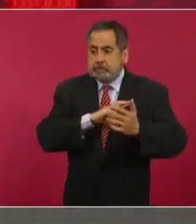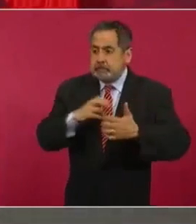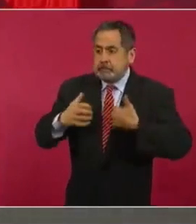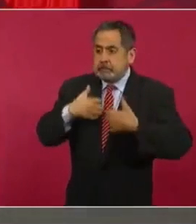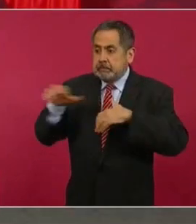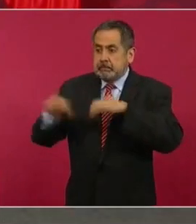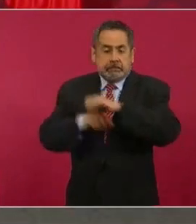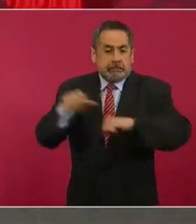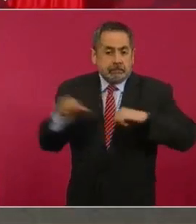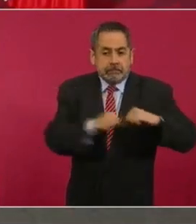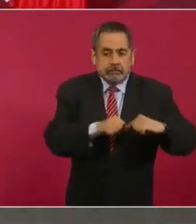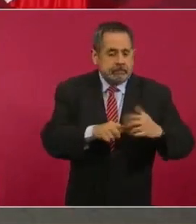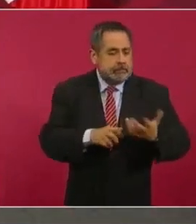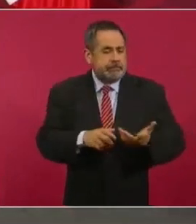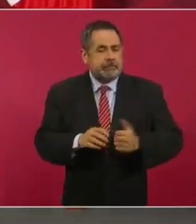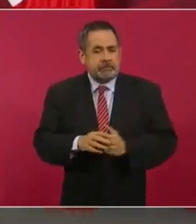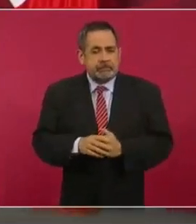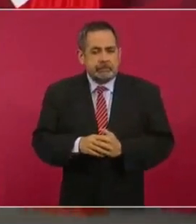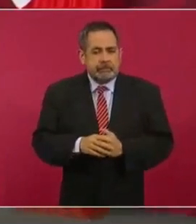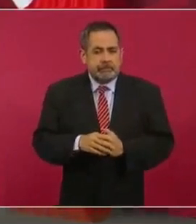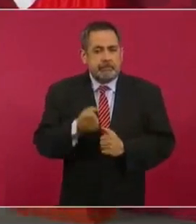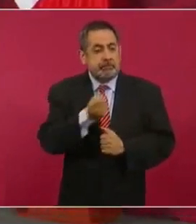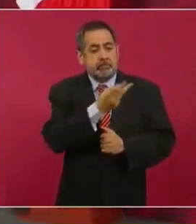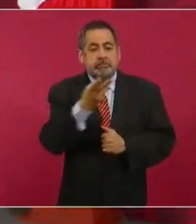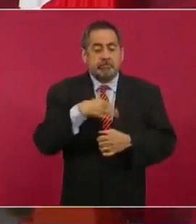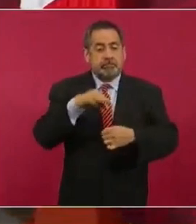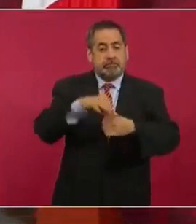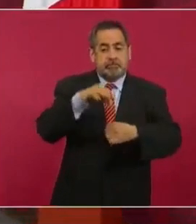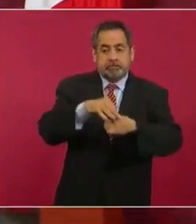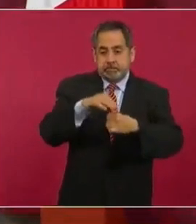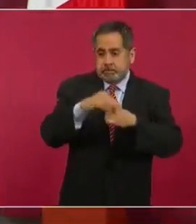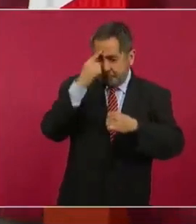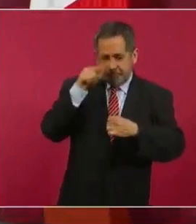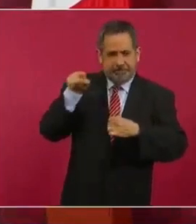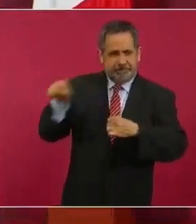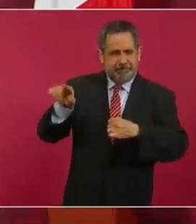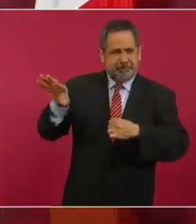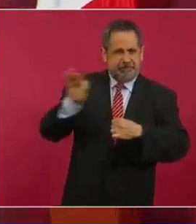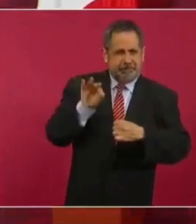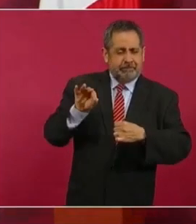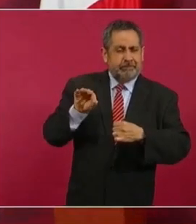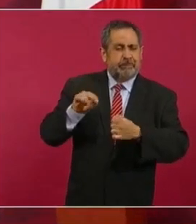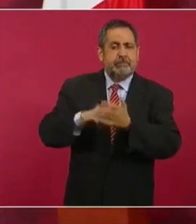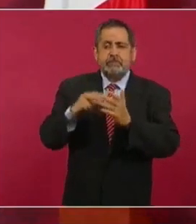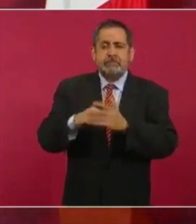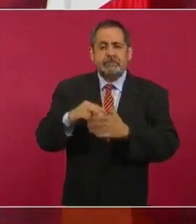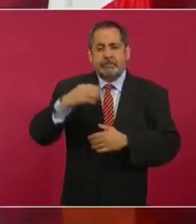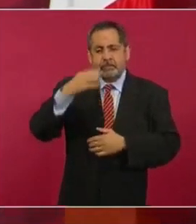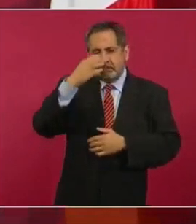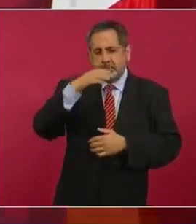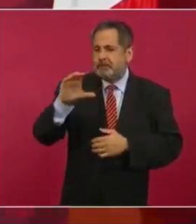Gente que había votado por el ingeniero Cárdenas y que a los dos años